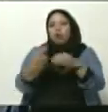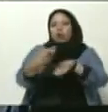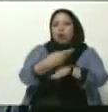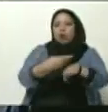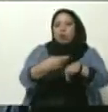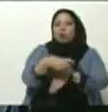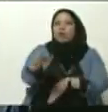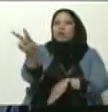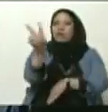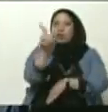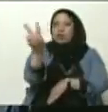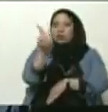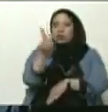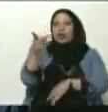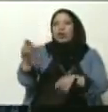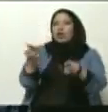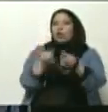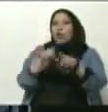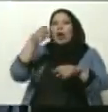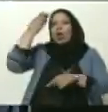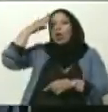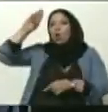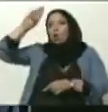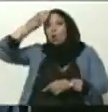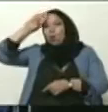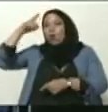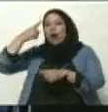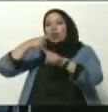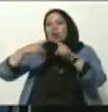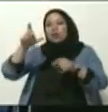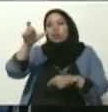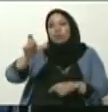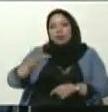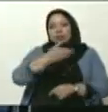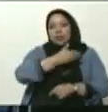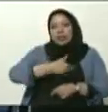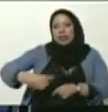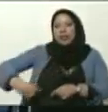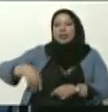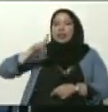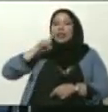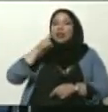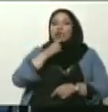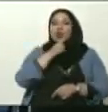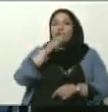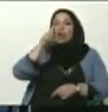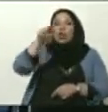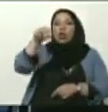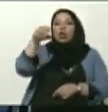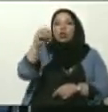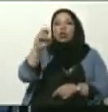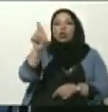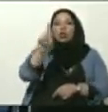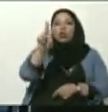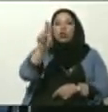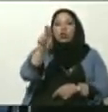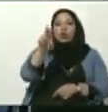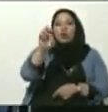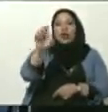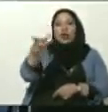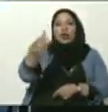países garantes como Noruega y Cuba, quienes han tenido un papel preponderante en todo este proceso para alcanzar la paz definitiva en el hermano